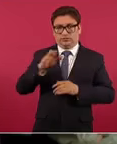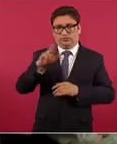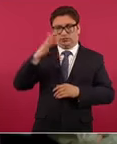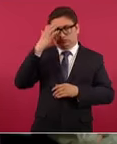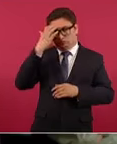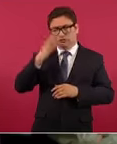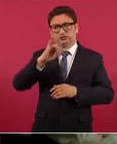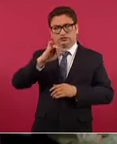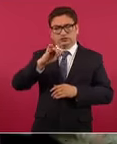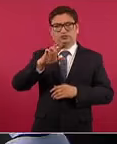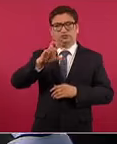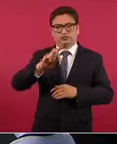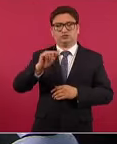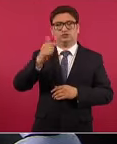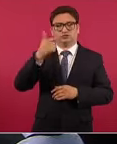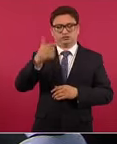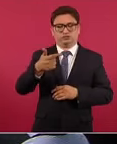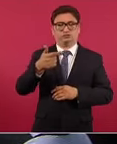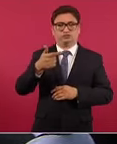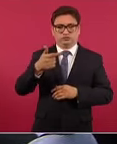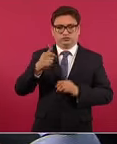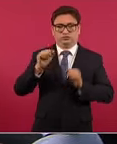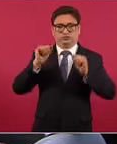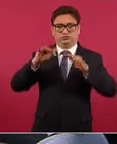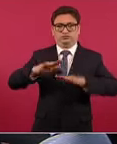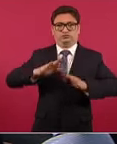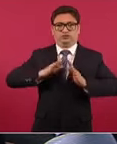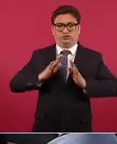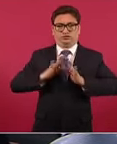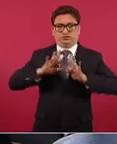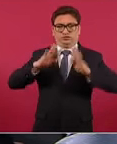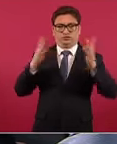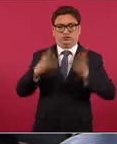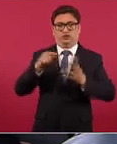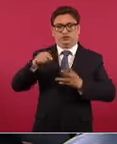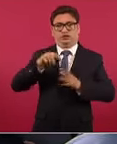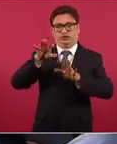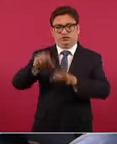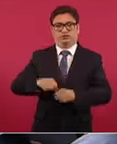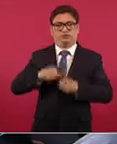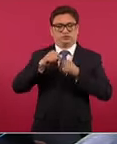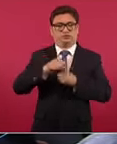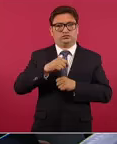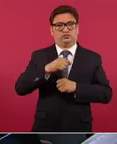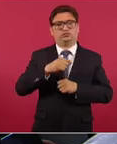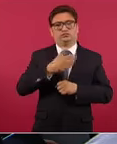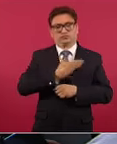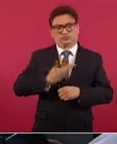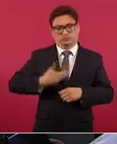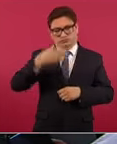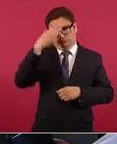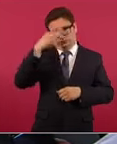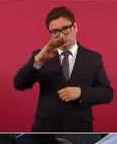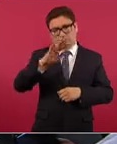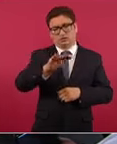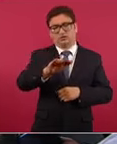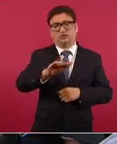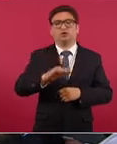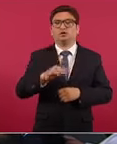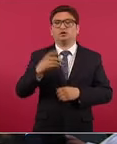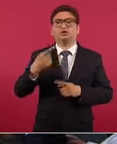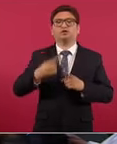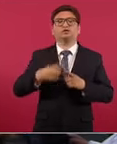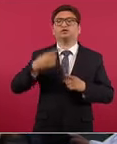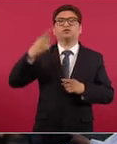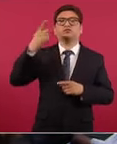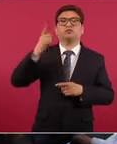si fue una partida de 37 militares quienes los detuvieron el señor presidente sin embargo en ese entonces quien daba las